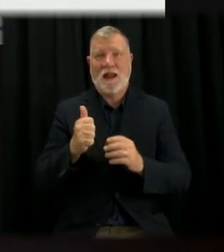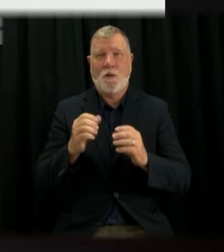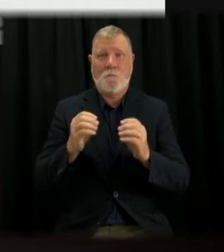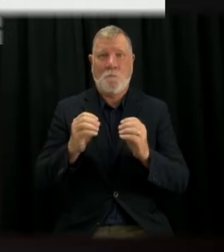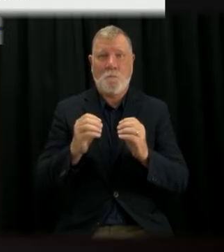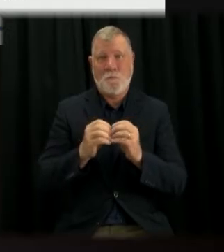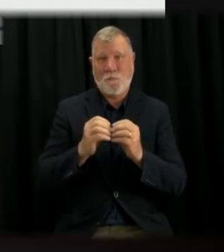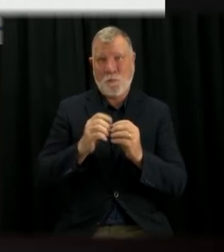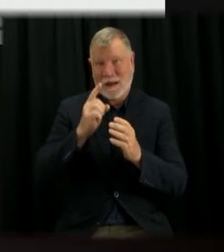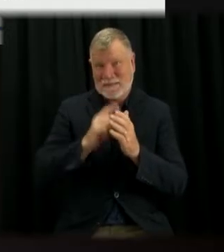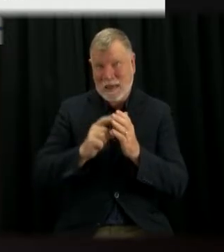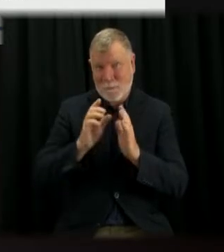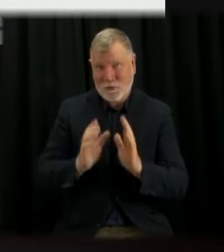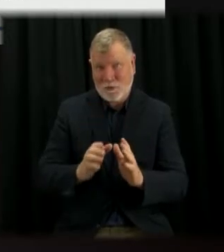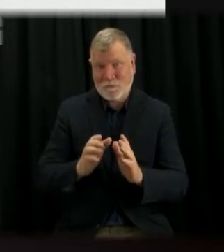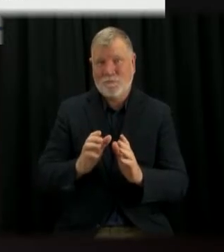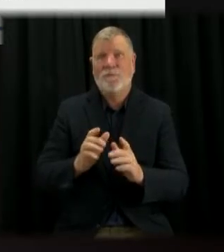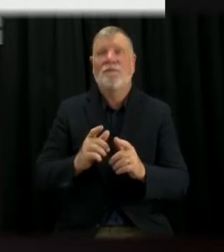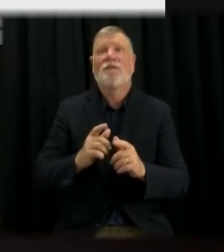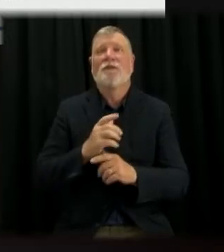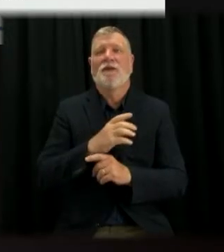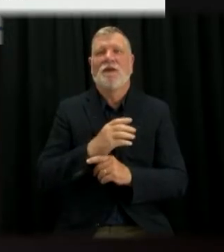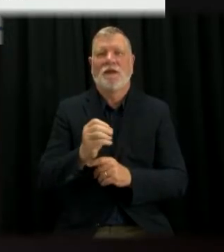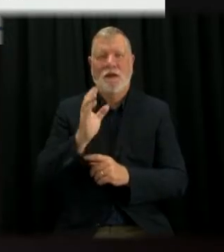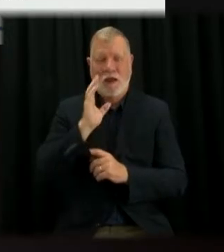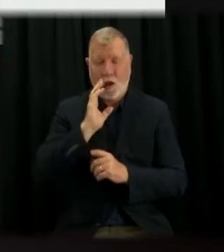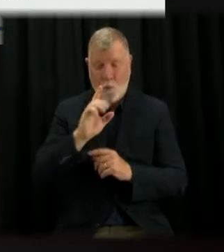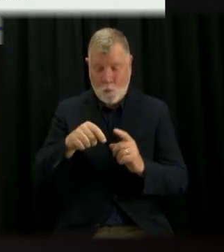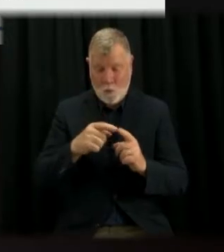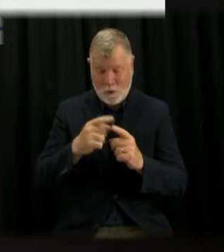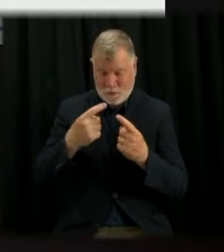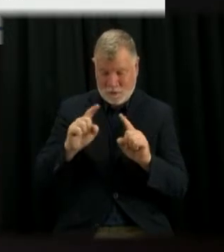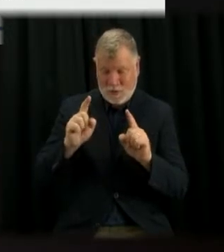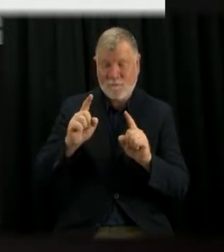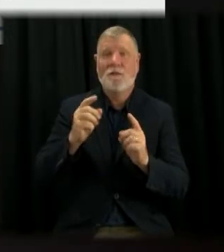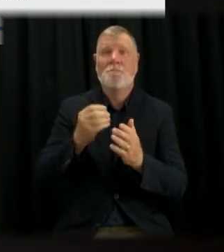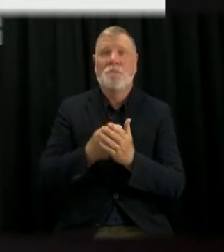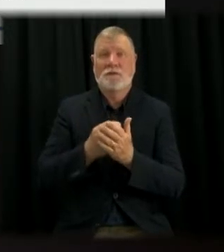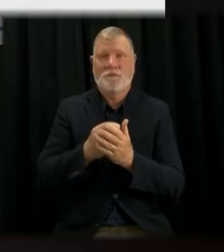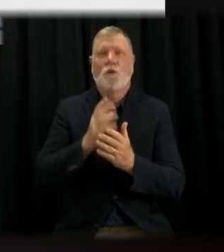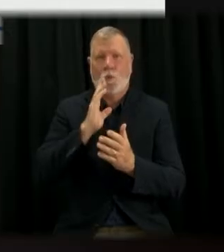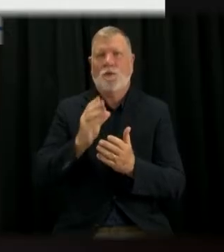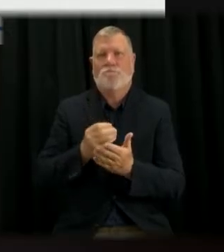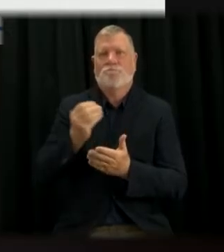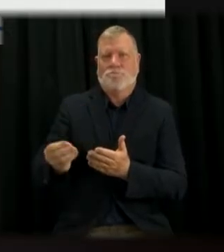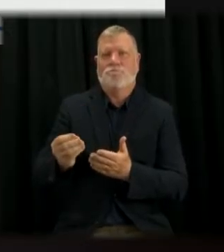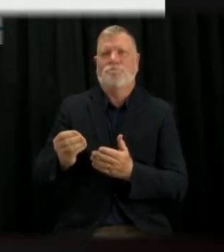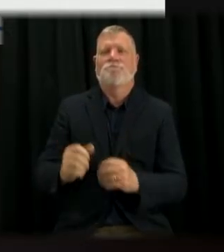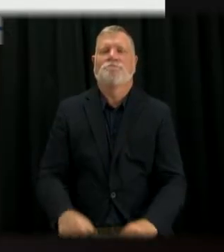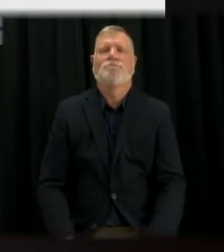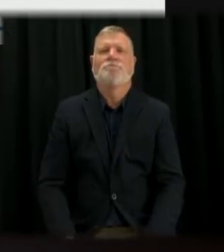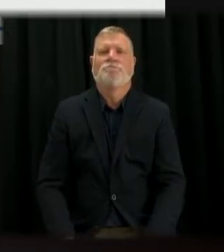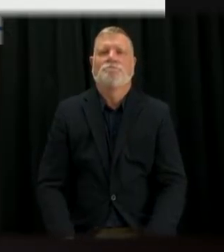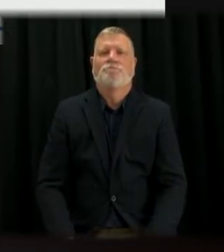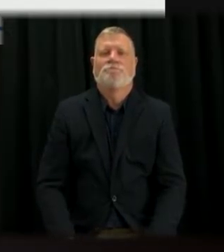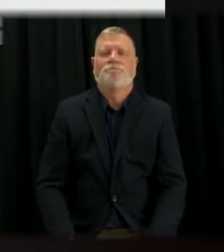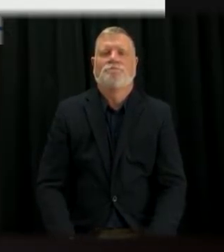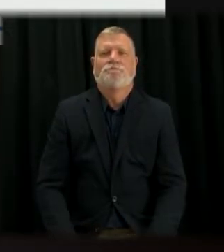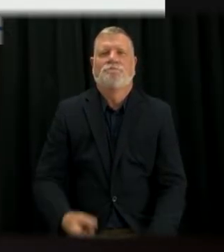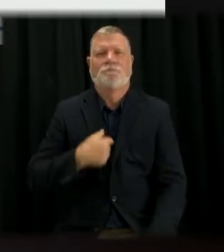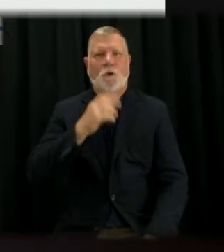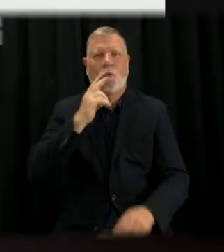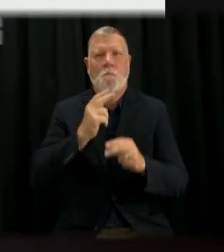aumentado, se ha dado para que puedan contratar a 10 examinadores adicionales. Finalmente,